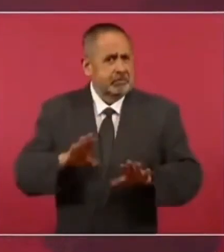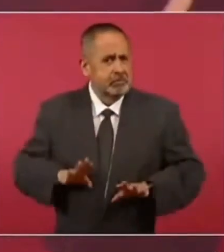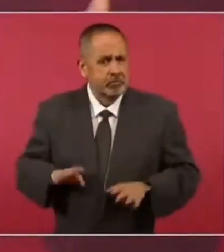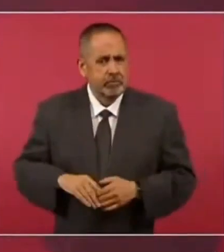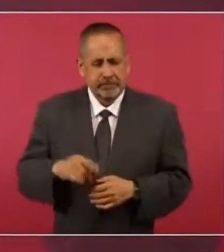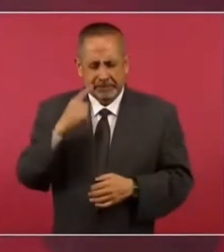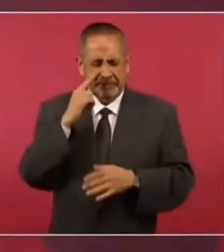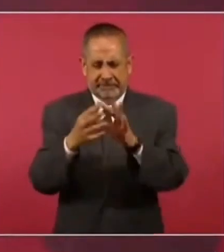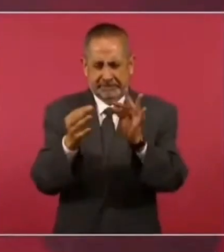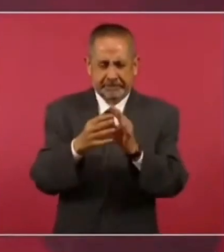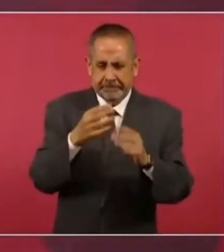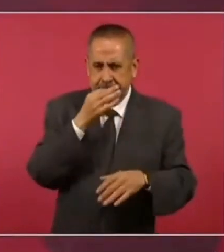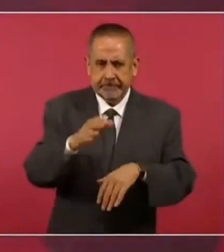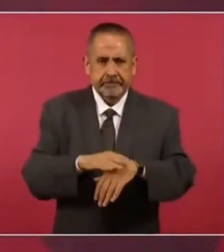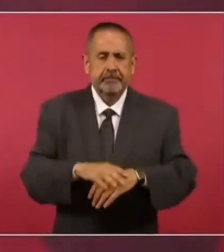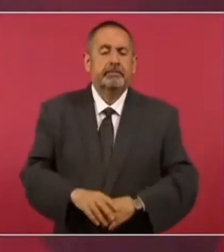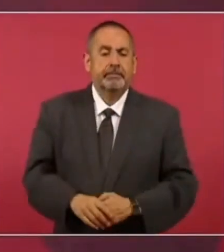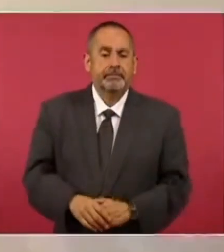muy sencilla.